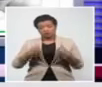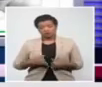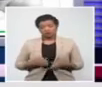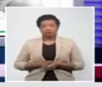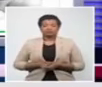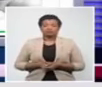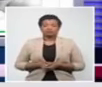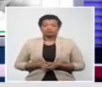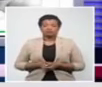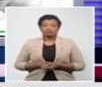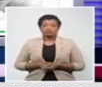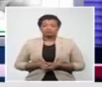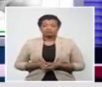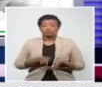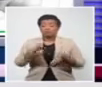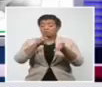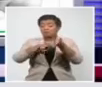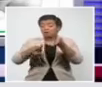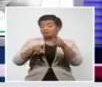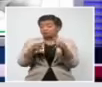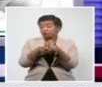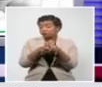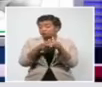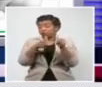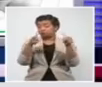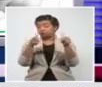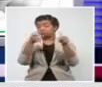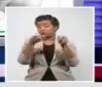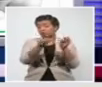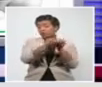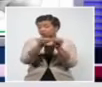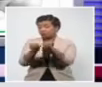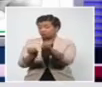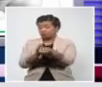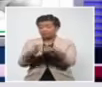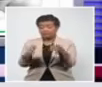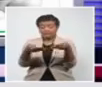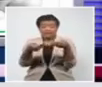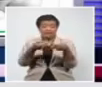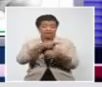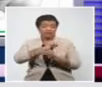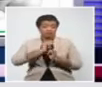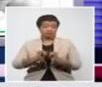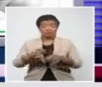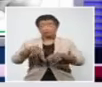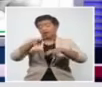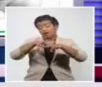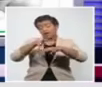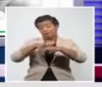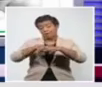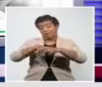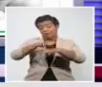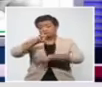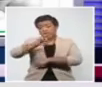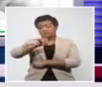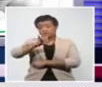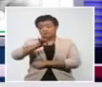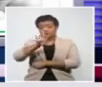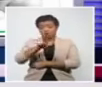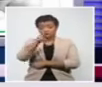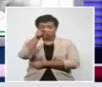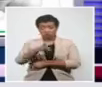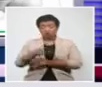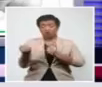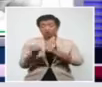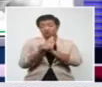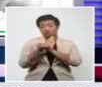provincias con mayores cifras de contagio al cierre del día de ayer: La Habana con 364 casos